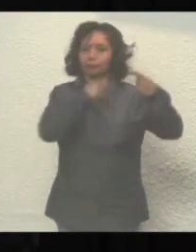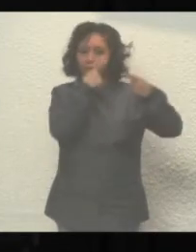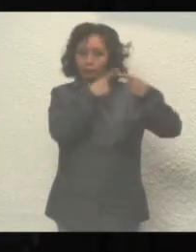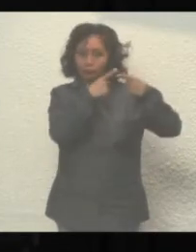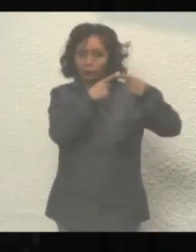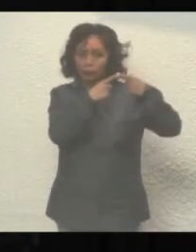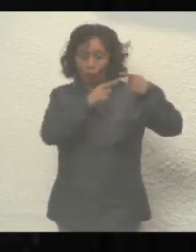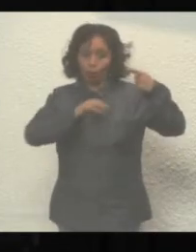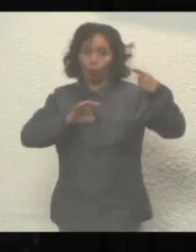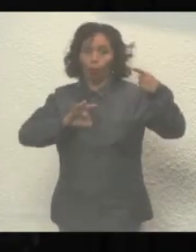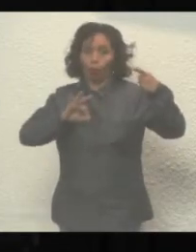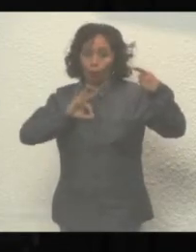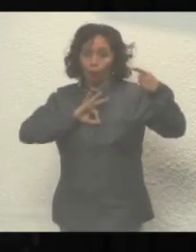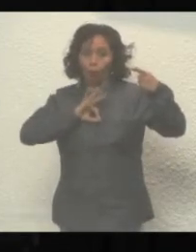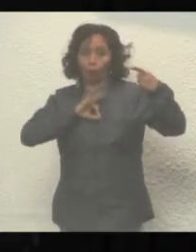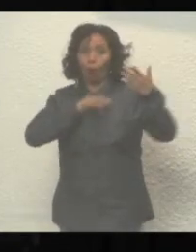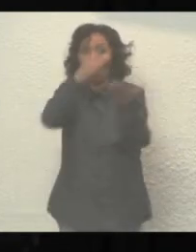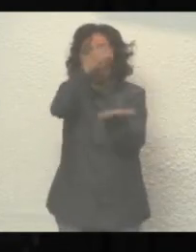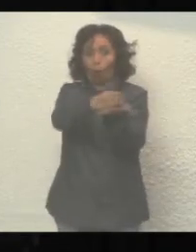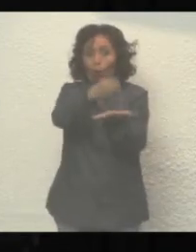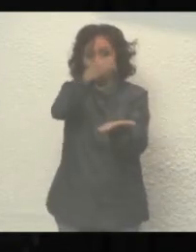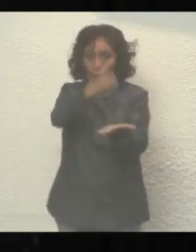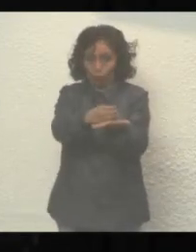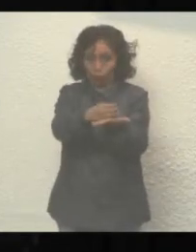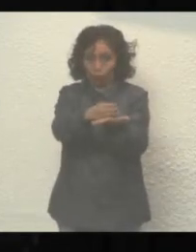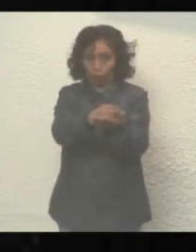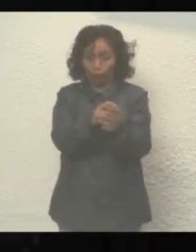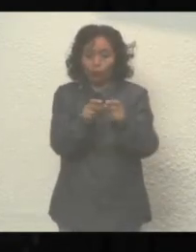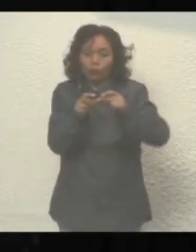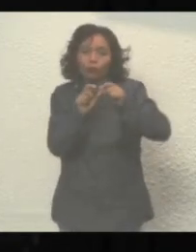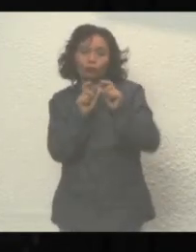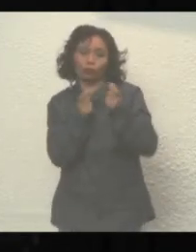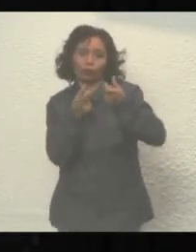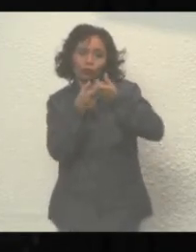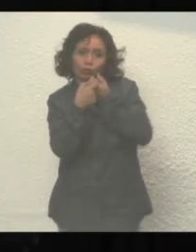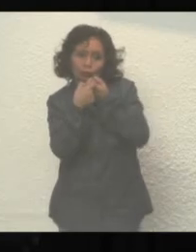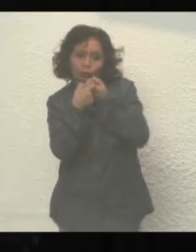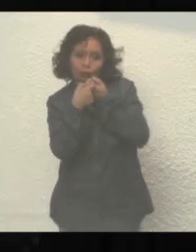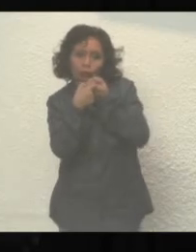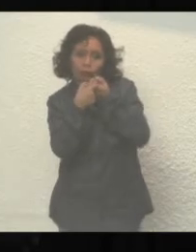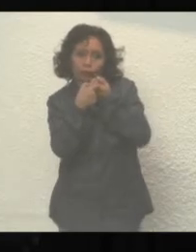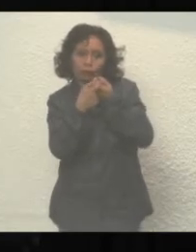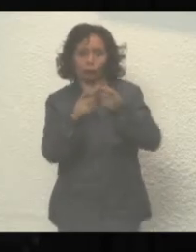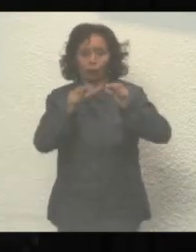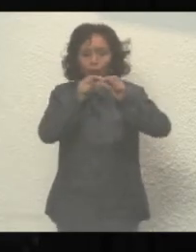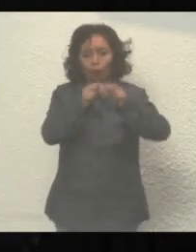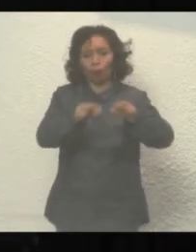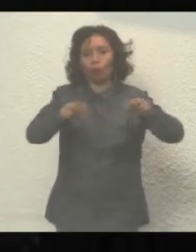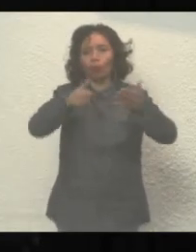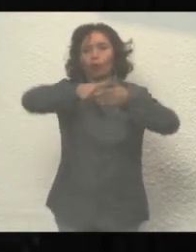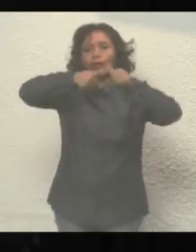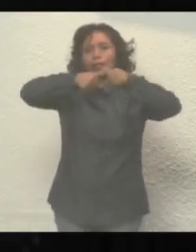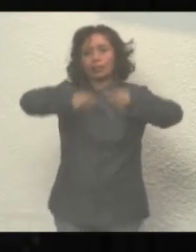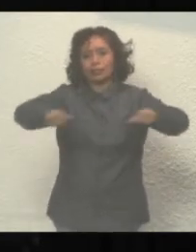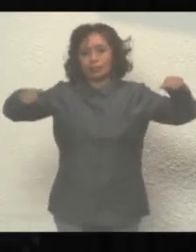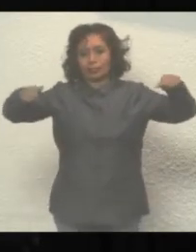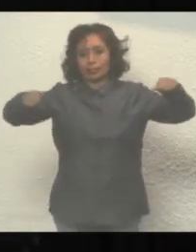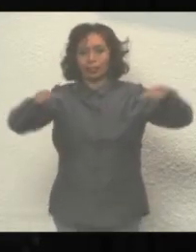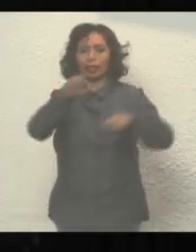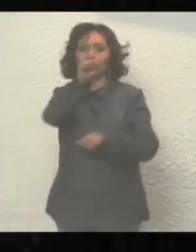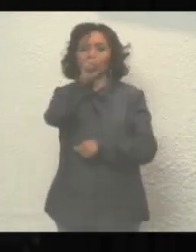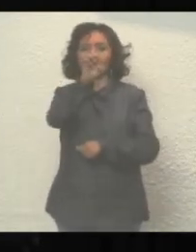broche de oro de 18 quilates, de seguro de alfiler, con soporte de cinta de seda de 5